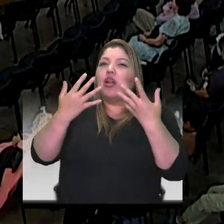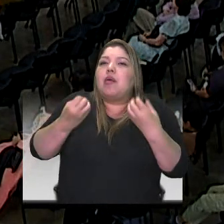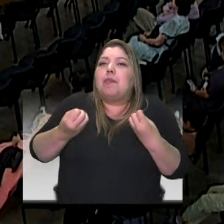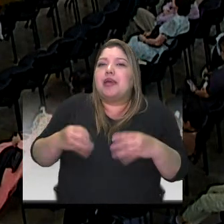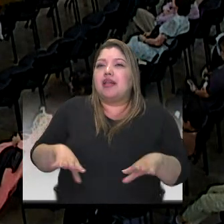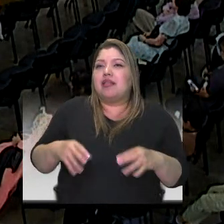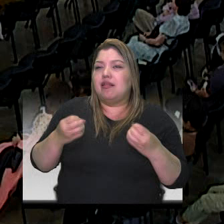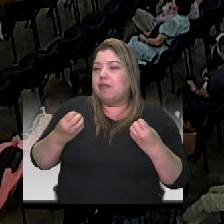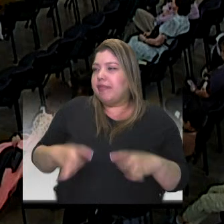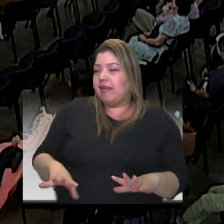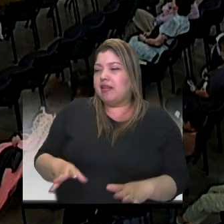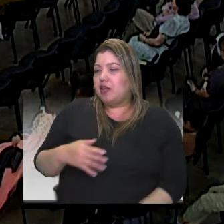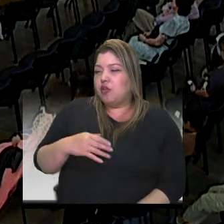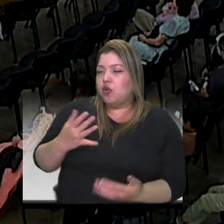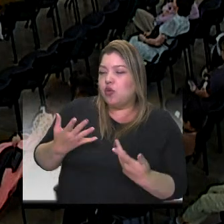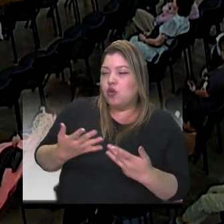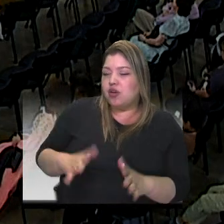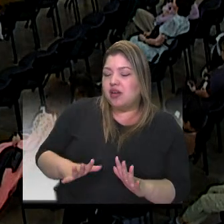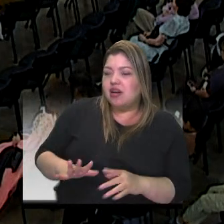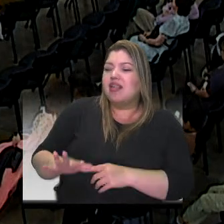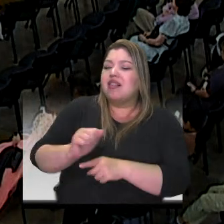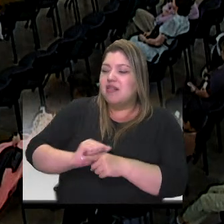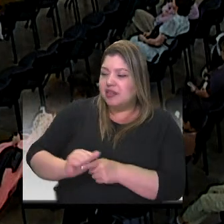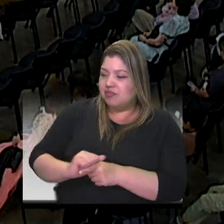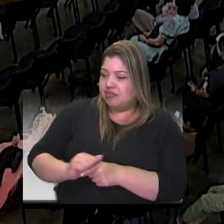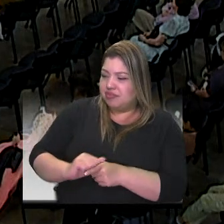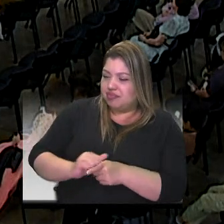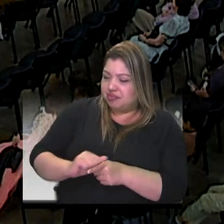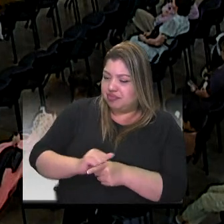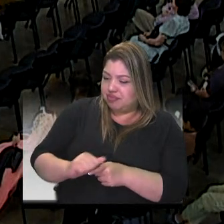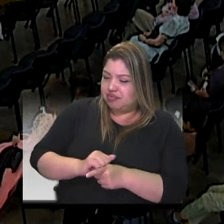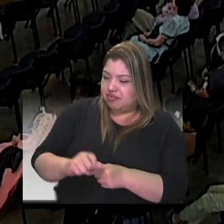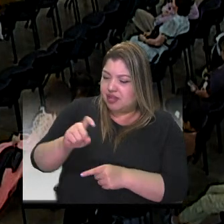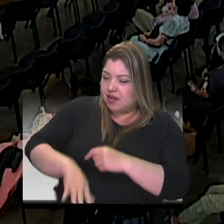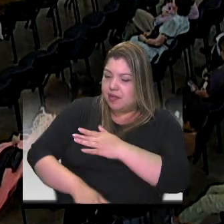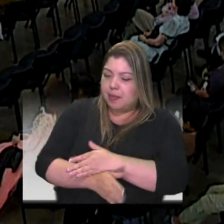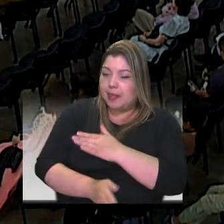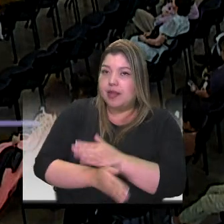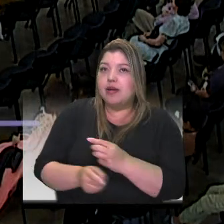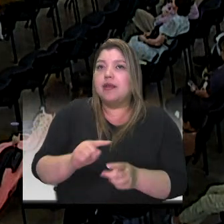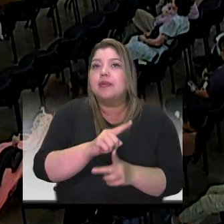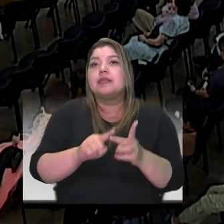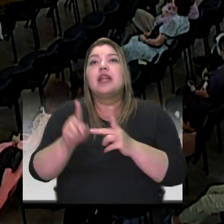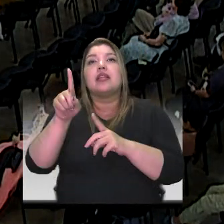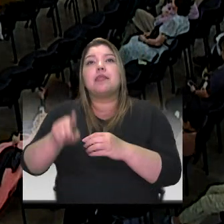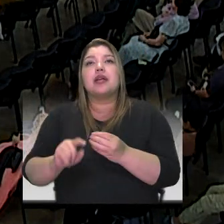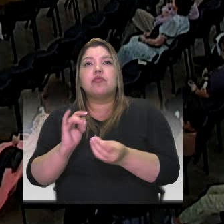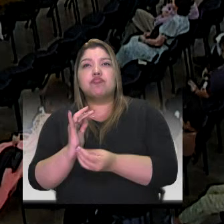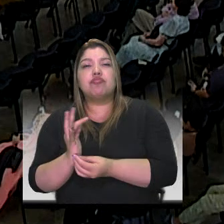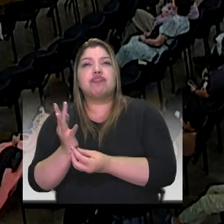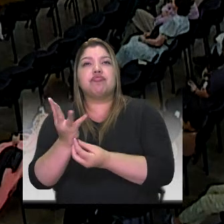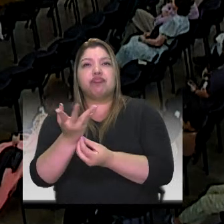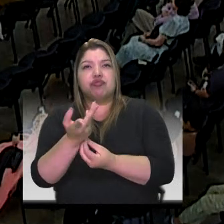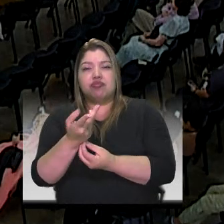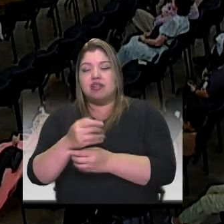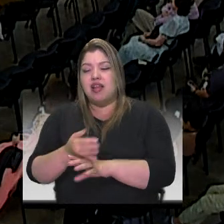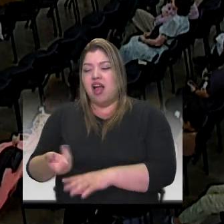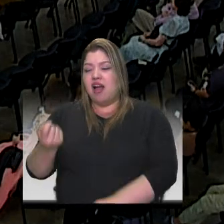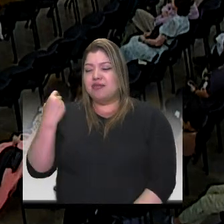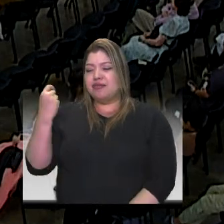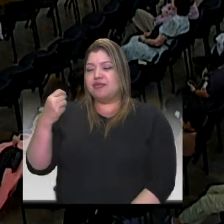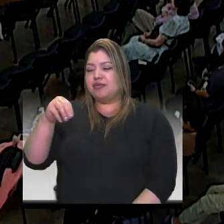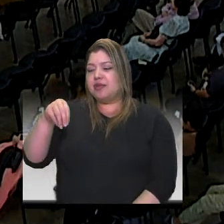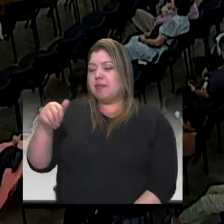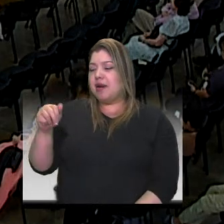que estos conocimientos se sigan practicando. Y de cara a los artes también, hablábamos con un mamo hace poco